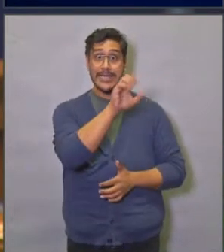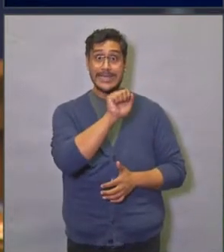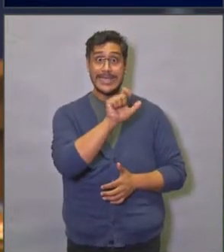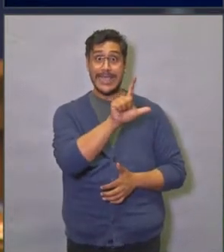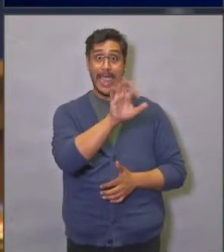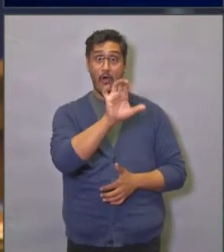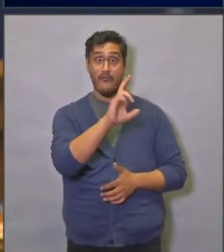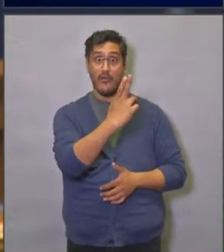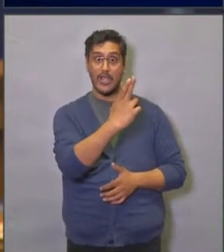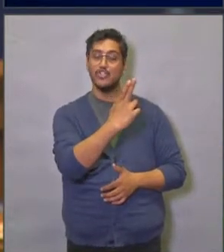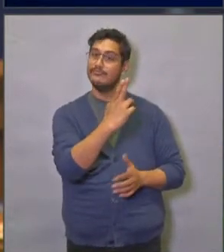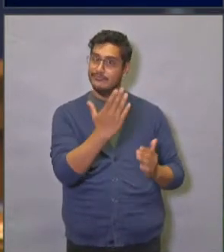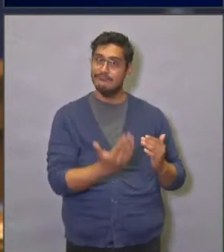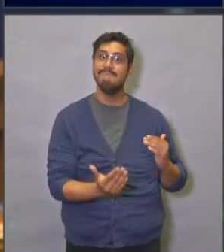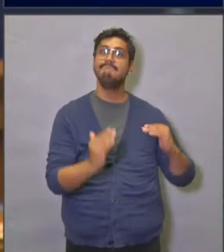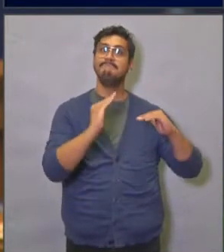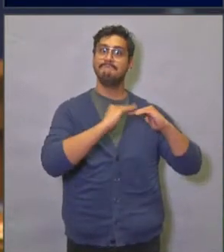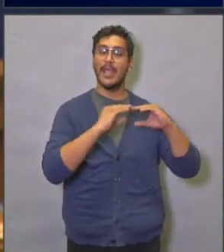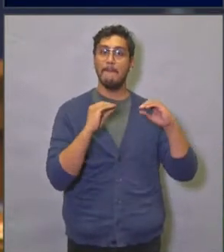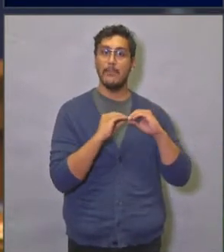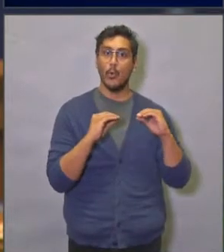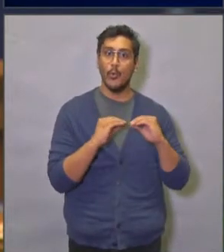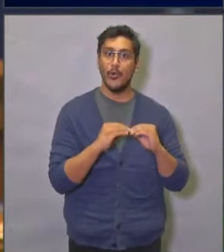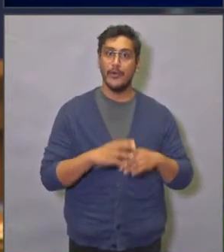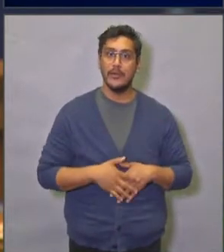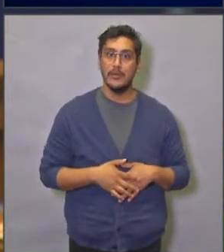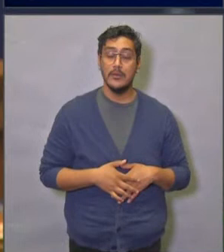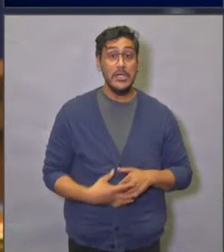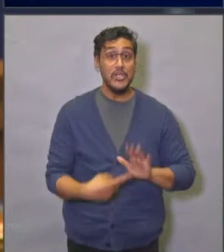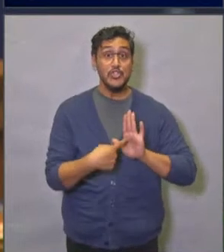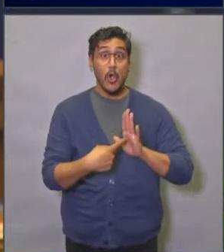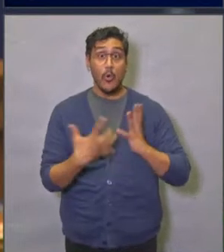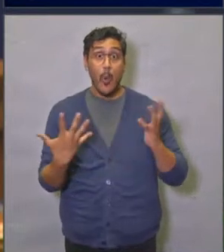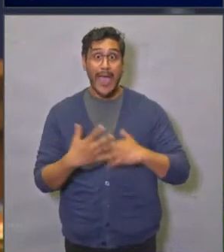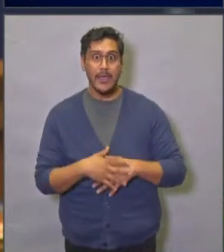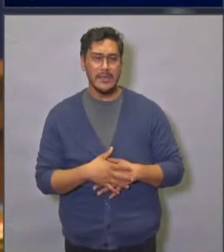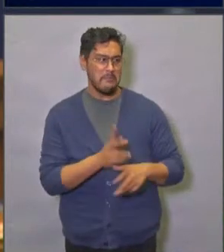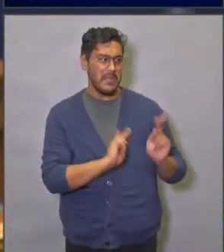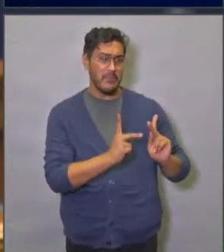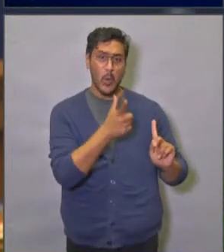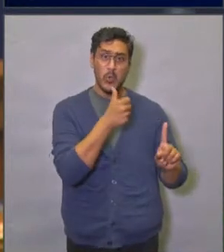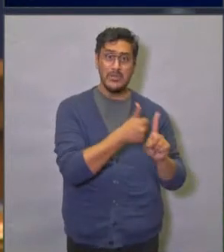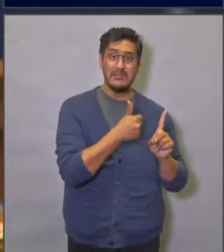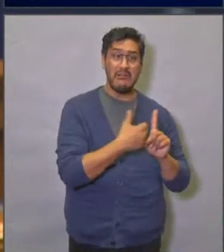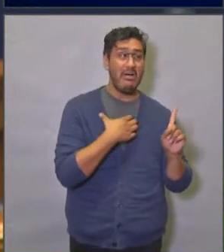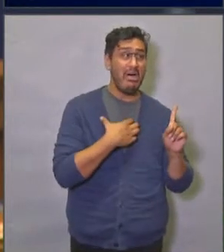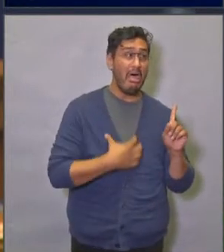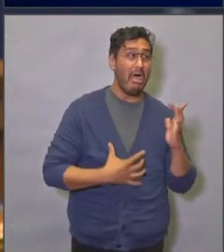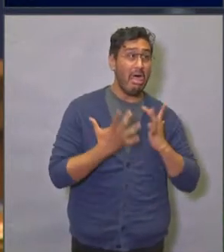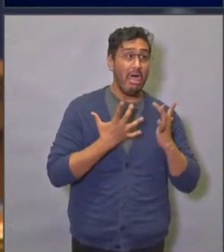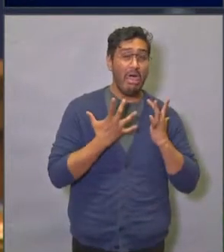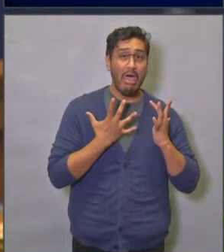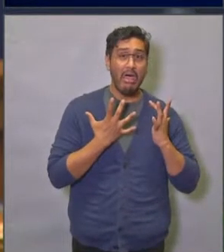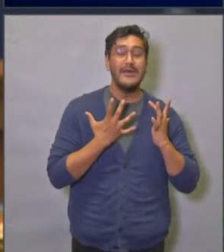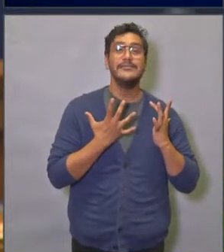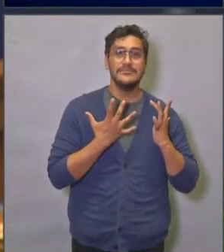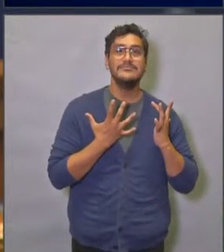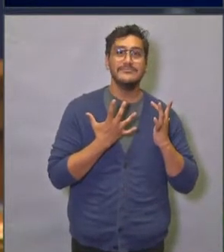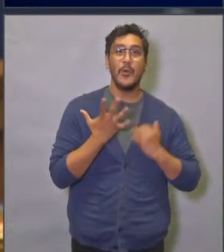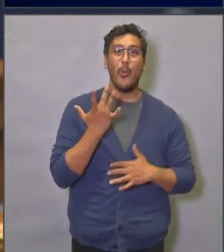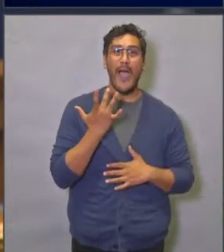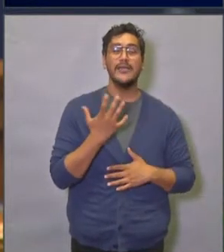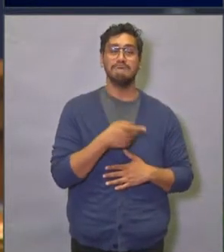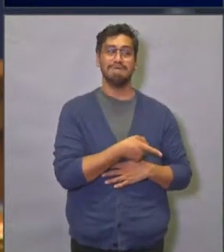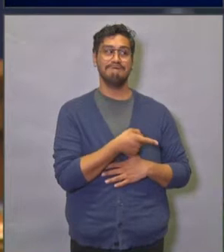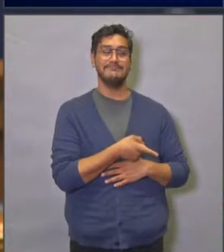también subió. El estudio encontró que entre los hogares sin comida al inicio de la pandemia